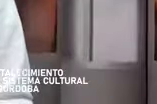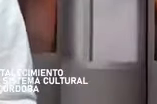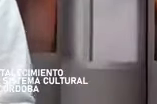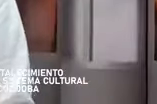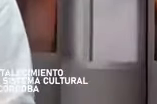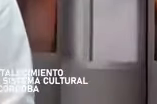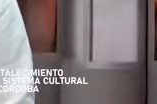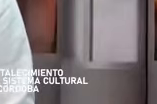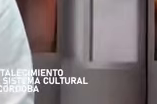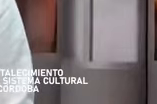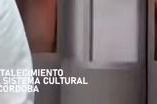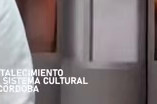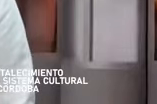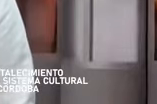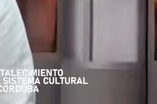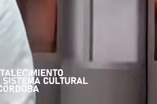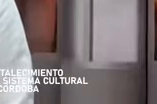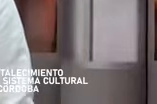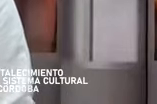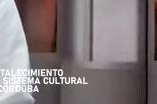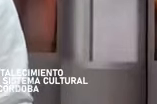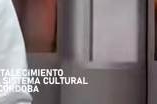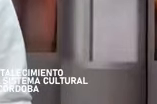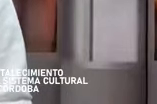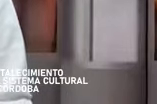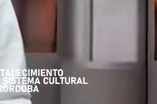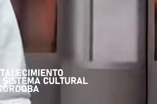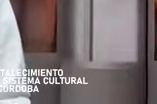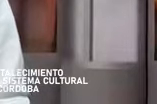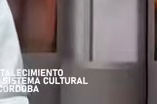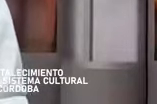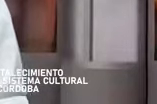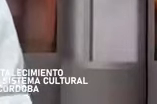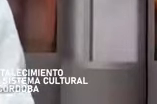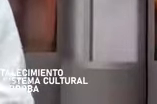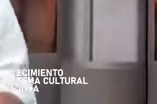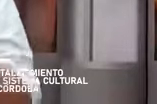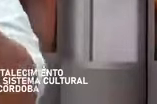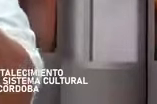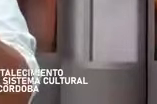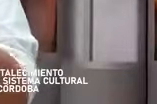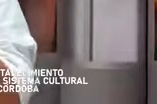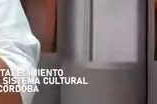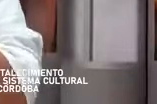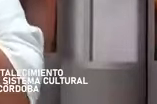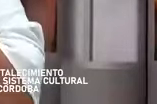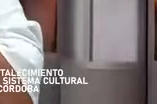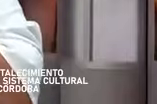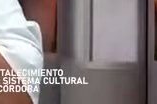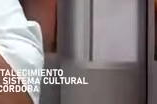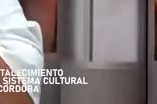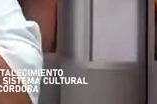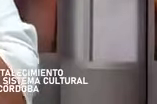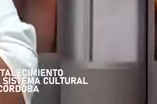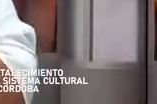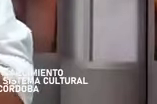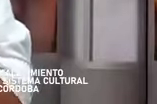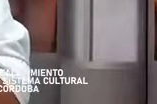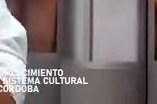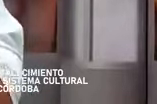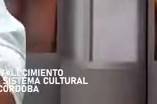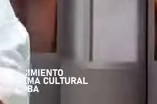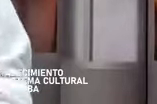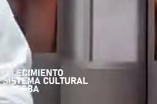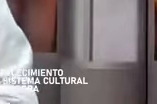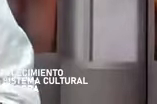cordial saludo. Mi nombre es Luz Amparo Salcedo Ortega, Secretaria de Cultura de Córdoba. Este es un convenio entre el Ministerio